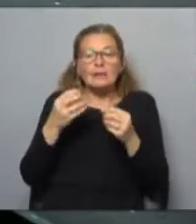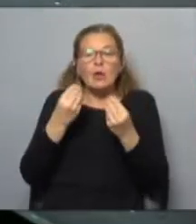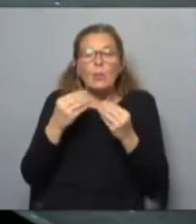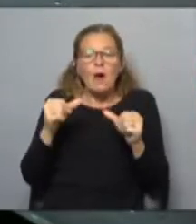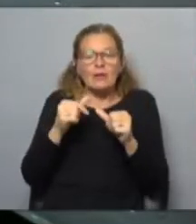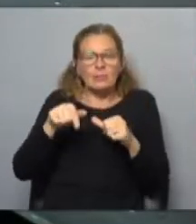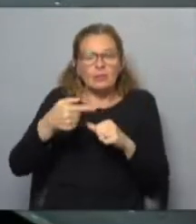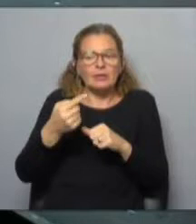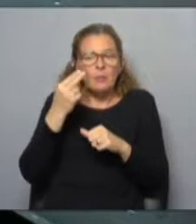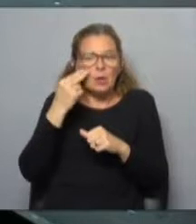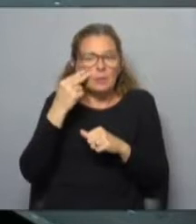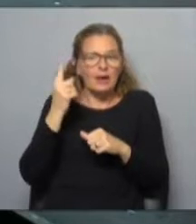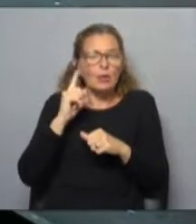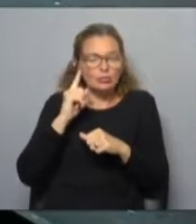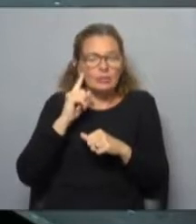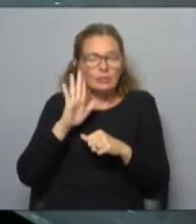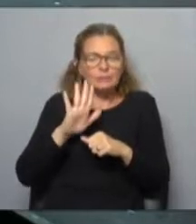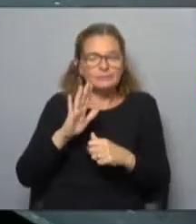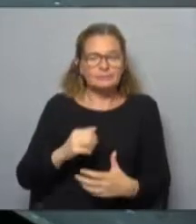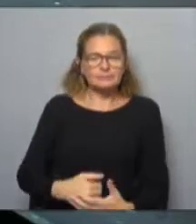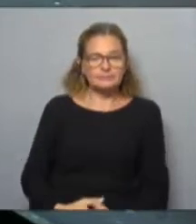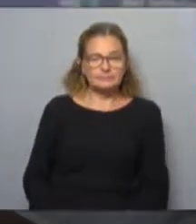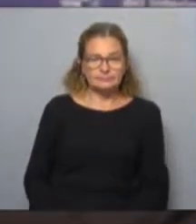ante estos casos. Escuchemos a Santiago González entonces.